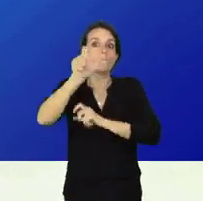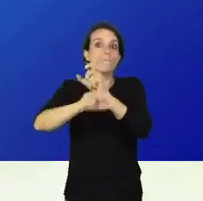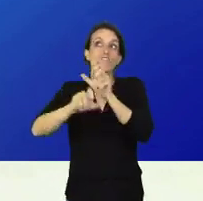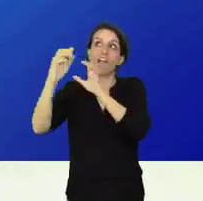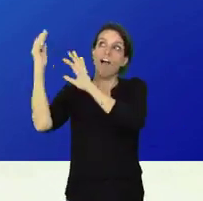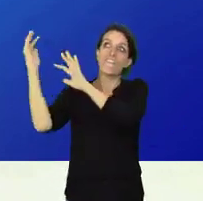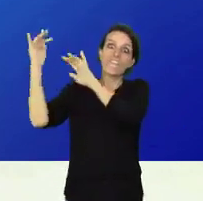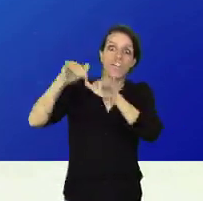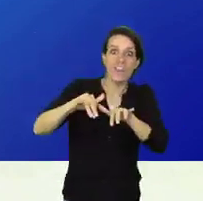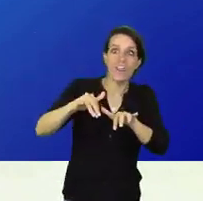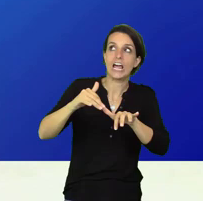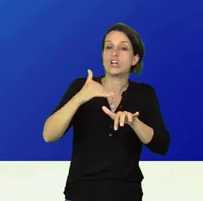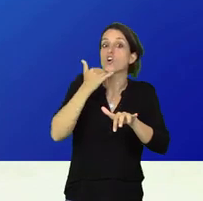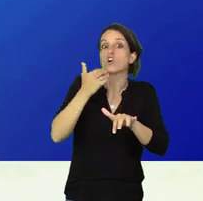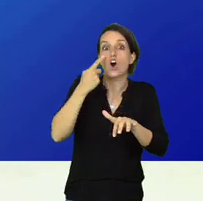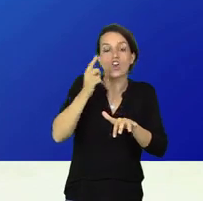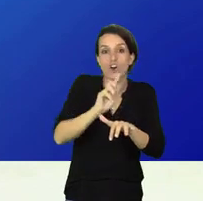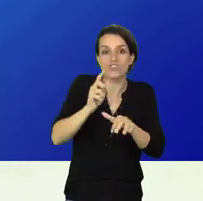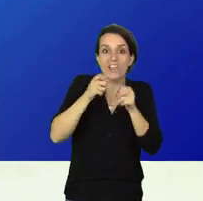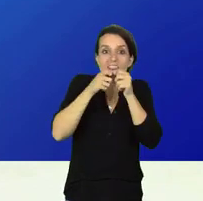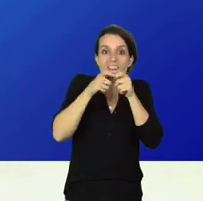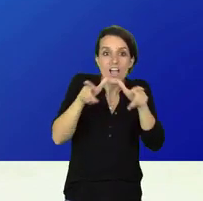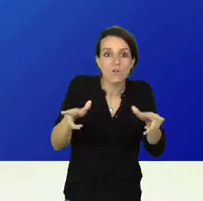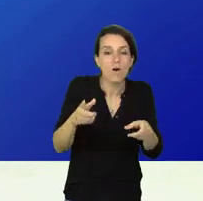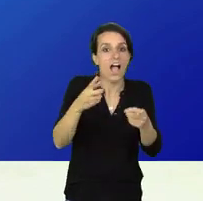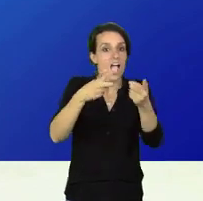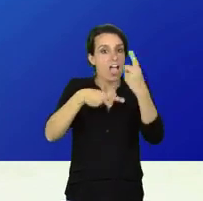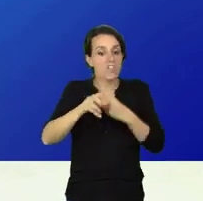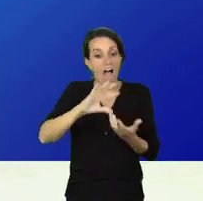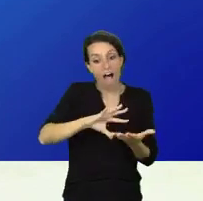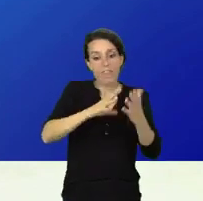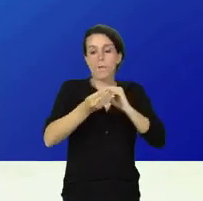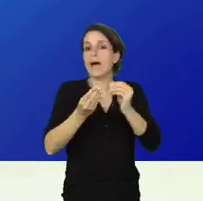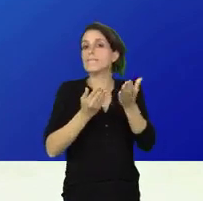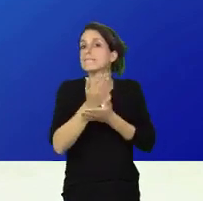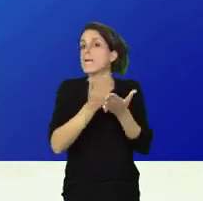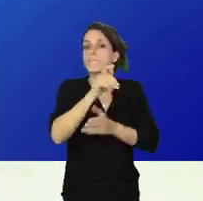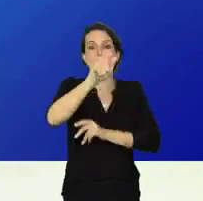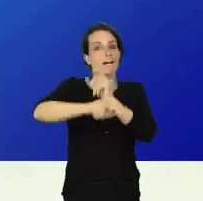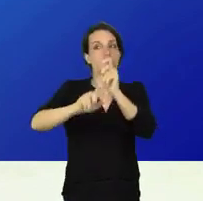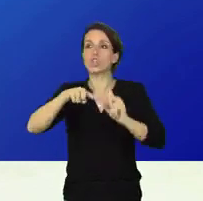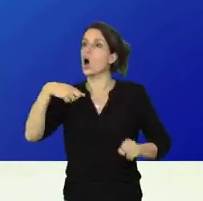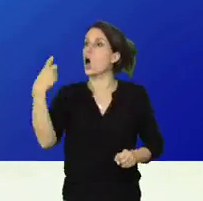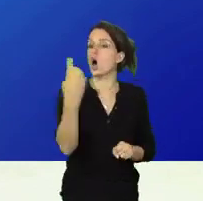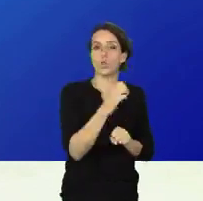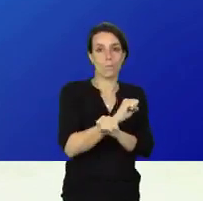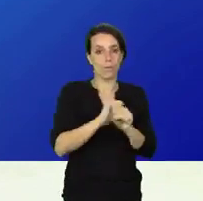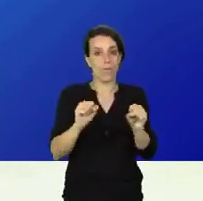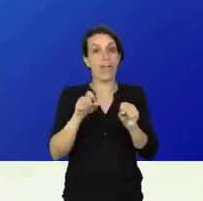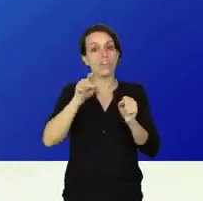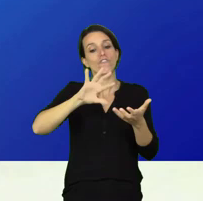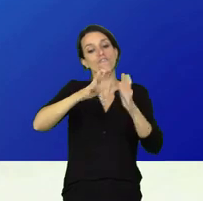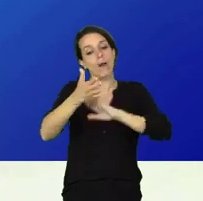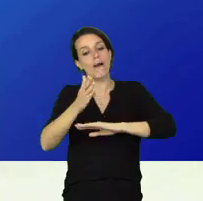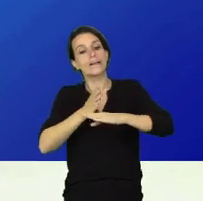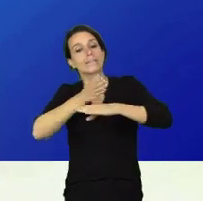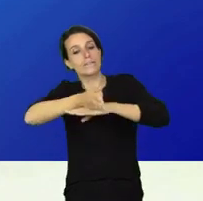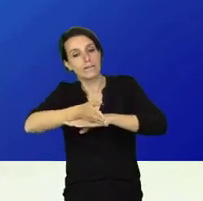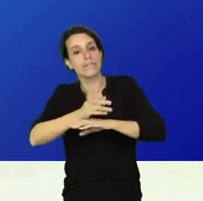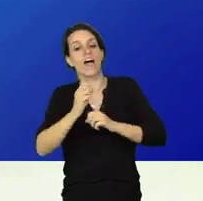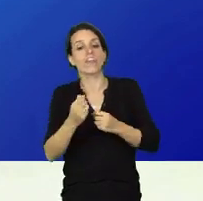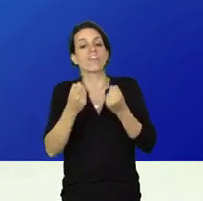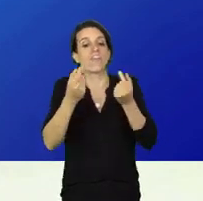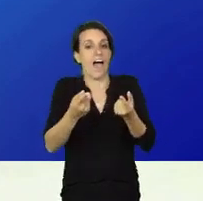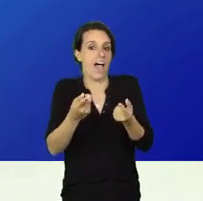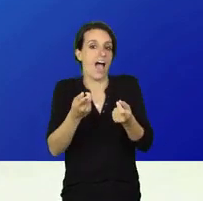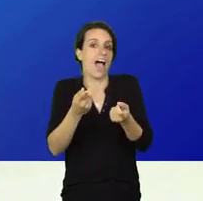la lengua, es decir, los recursos de accesibilidad tienen potencialmente un montón de usuarios posibles y esa mirada de accesibilidad